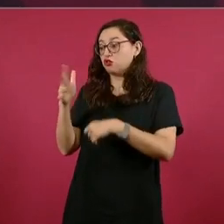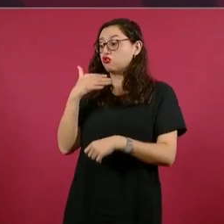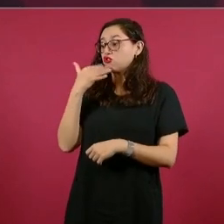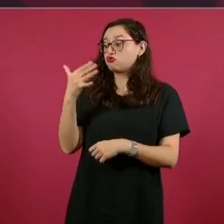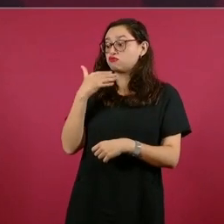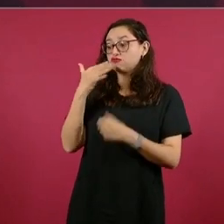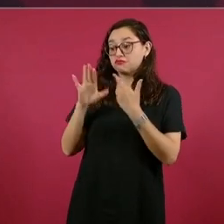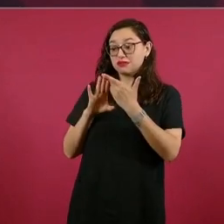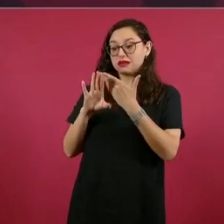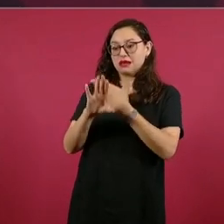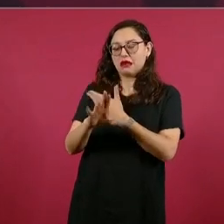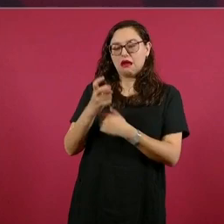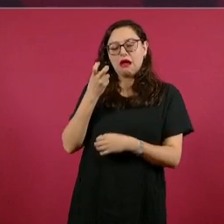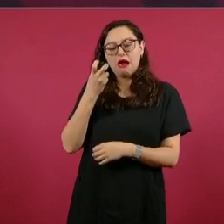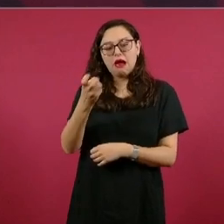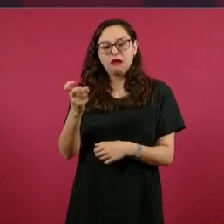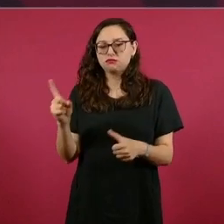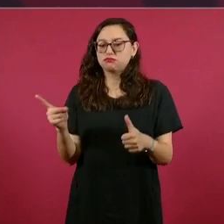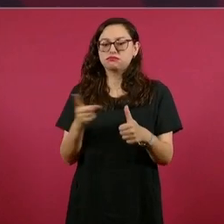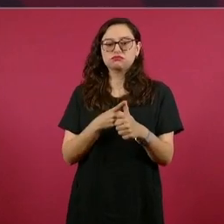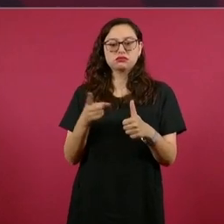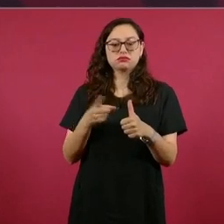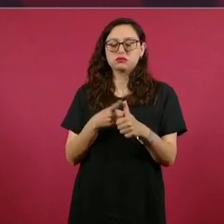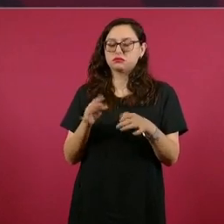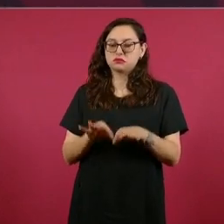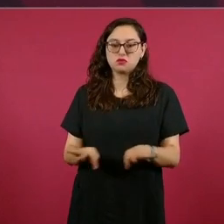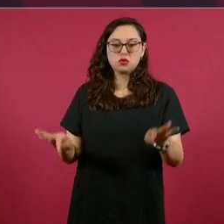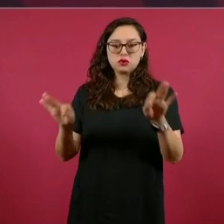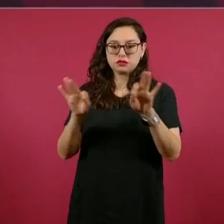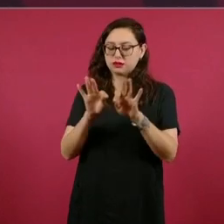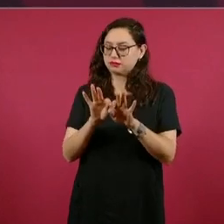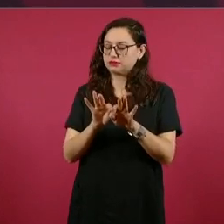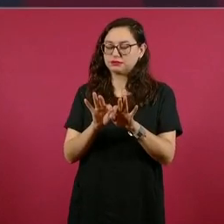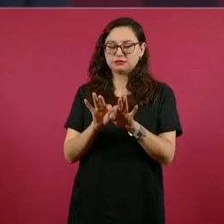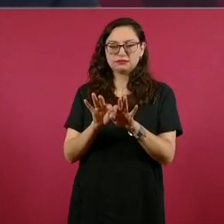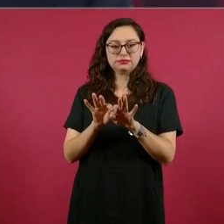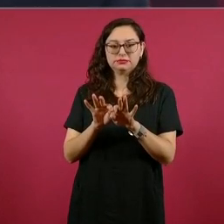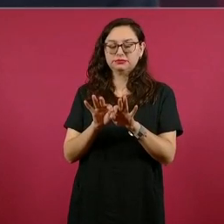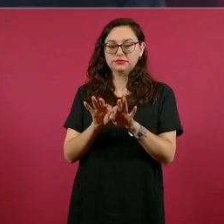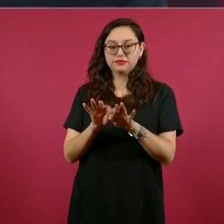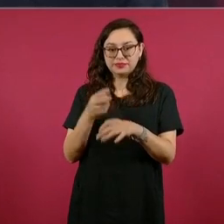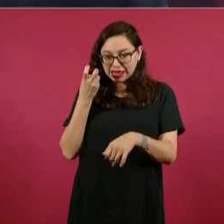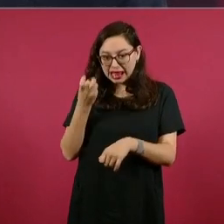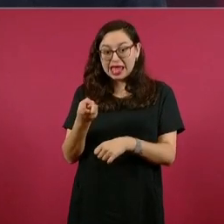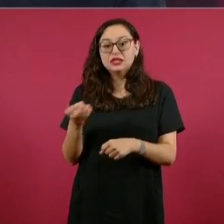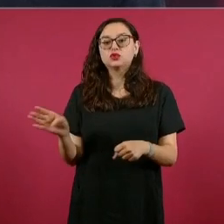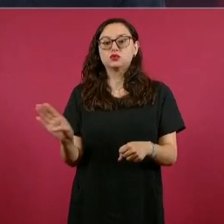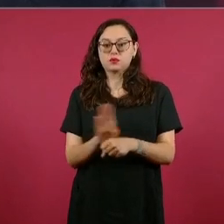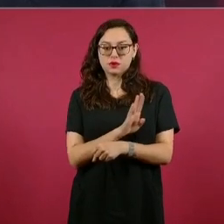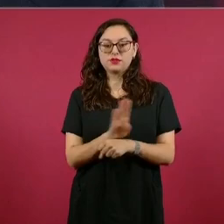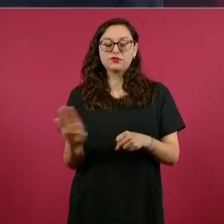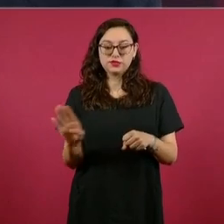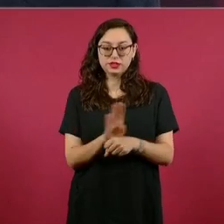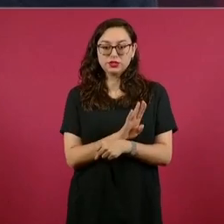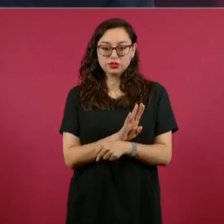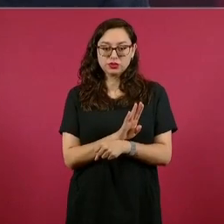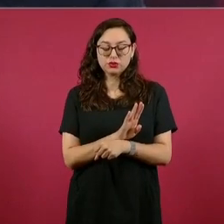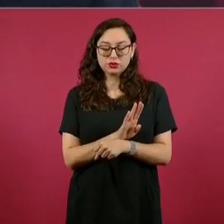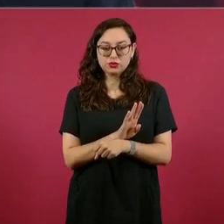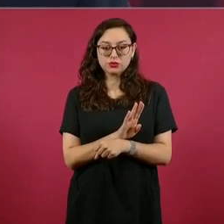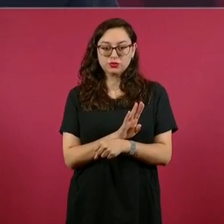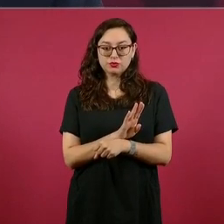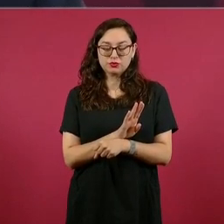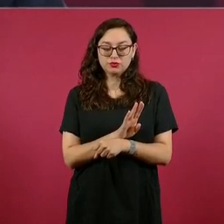y a todas las naciones del mundo, no permitir la corrupción, no